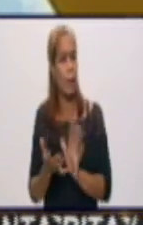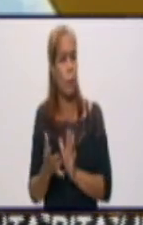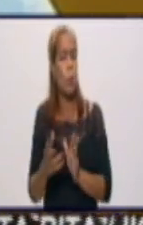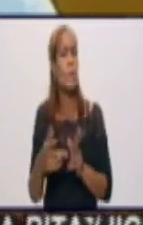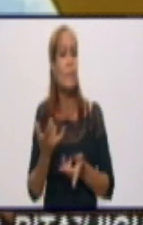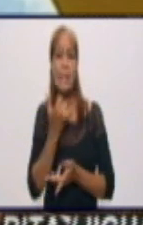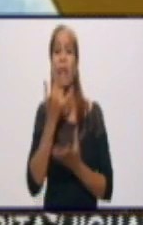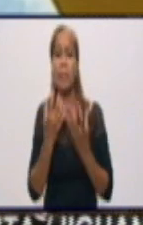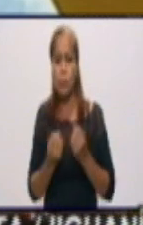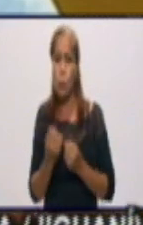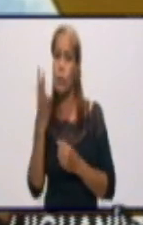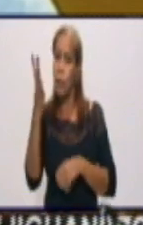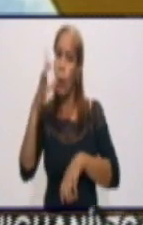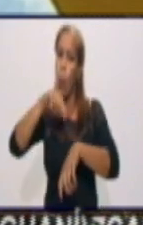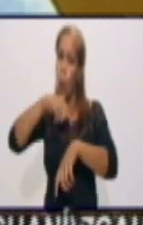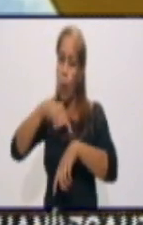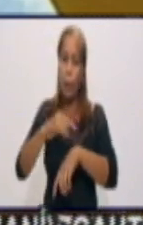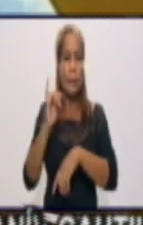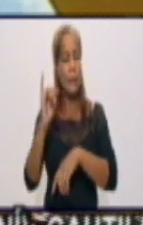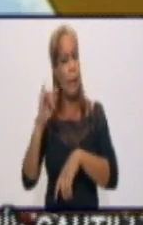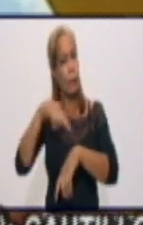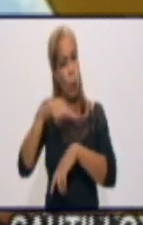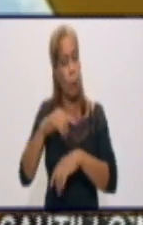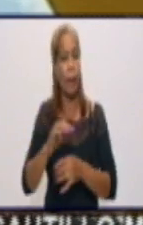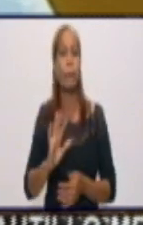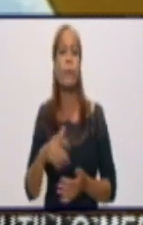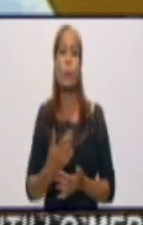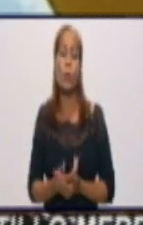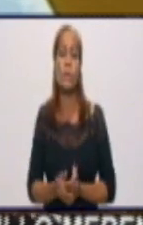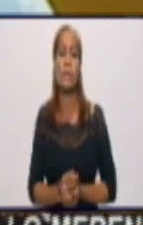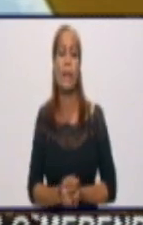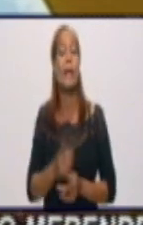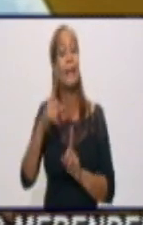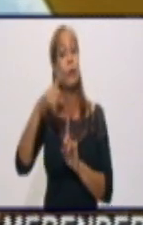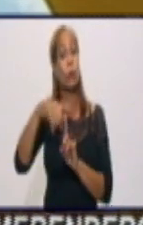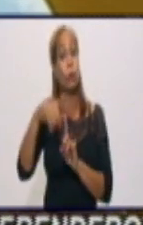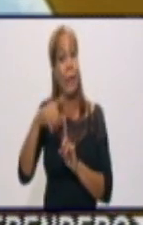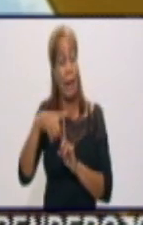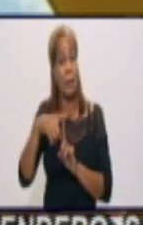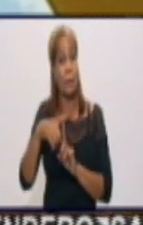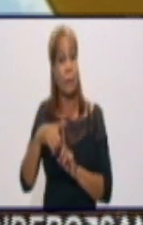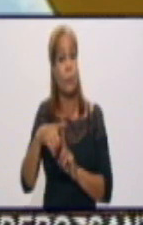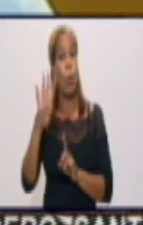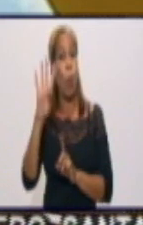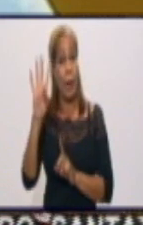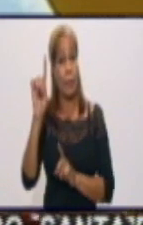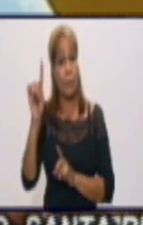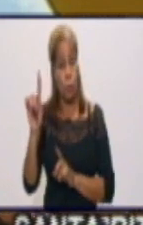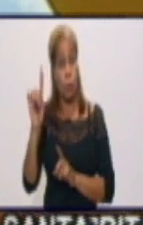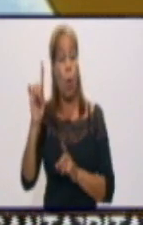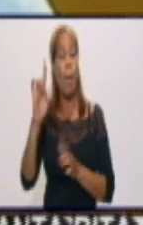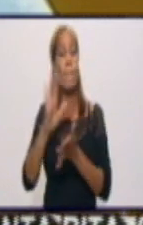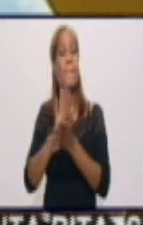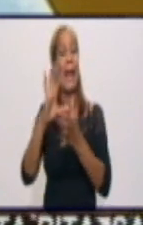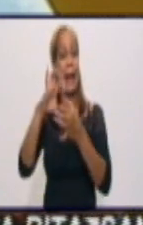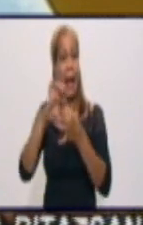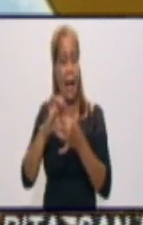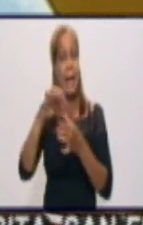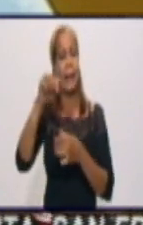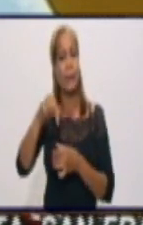y entonces en total fueron 91 como acm agua o sea bastante representativo para el día de ayer y hoy el comportamiento